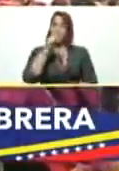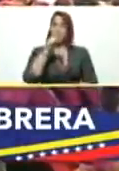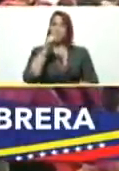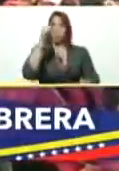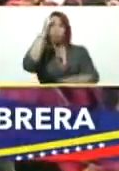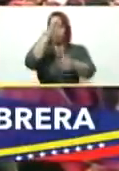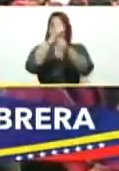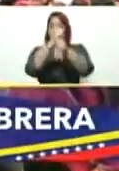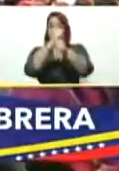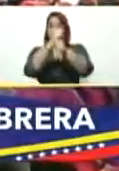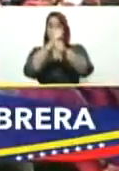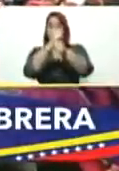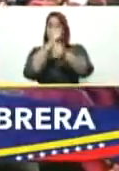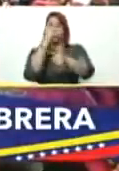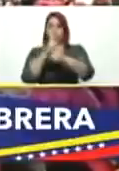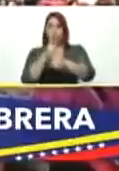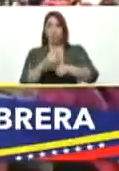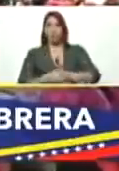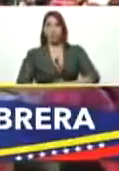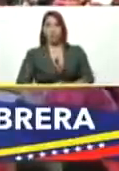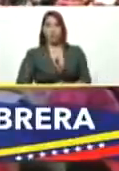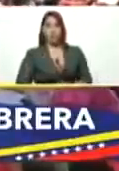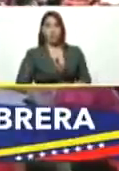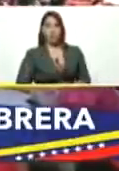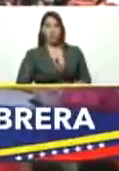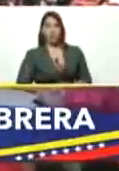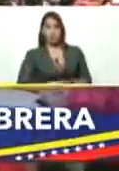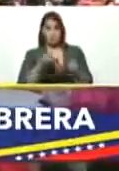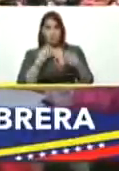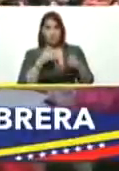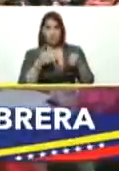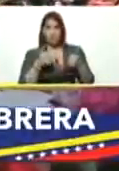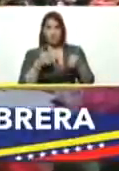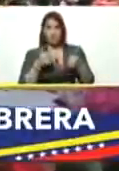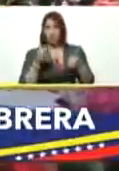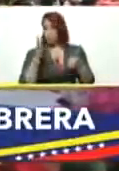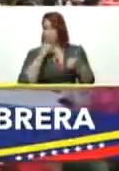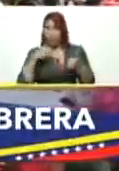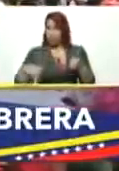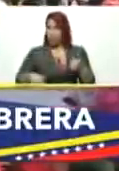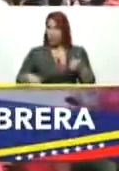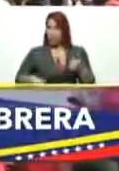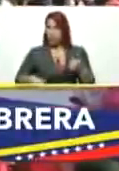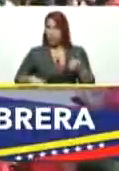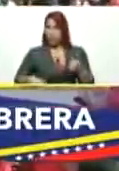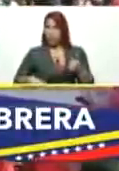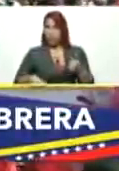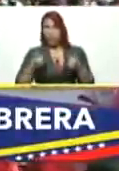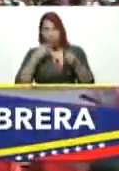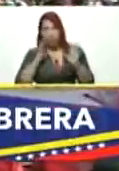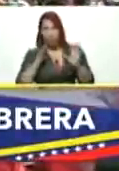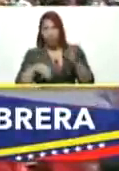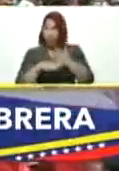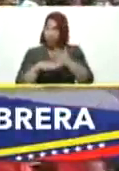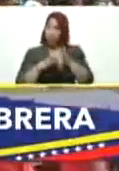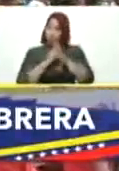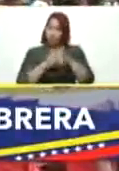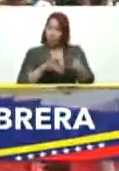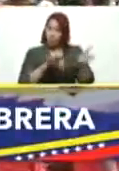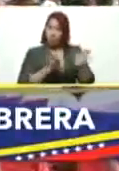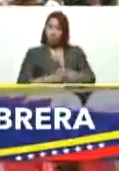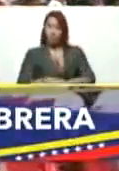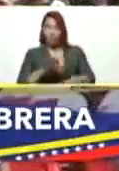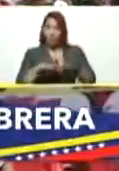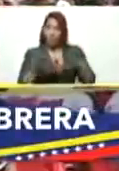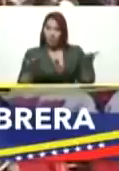en la mano calle está también así no en china son buenos continúe por favor más o